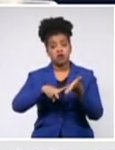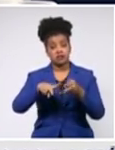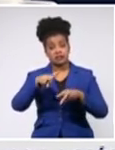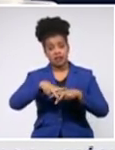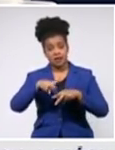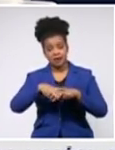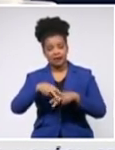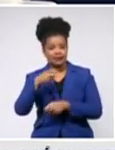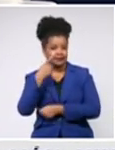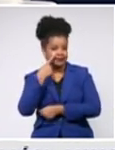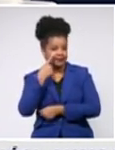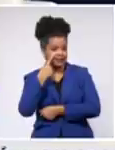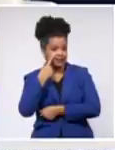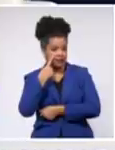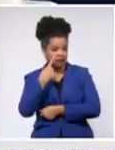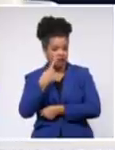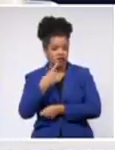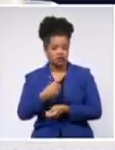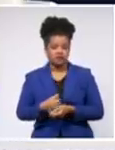aprecia una